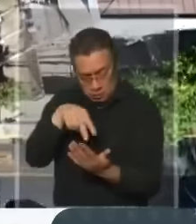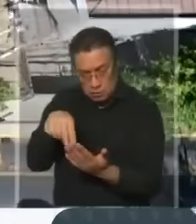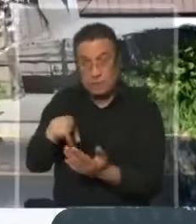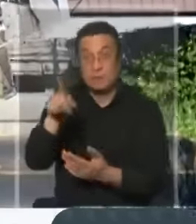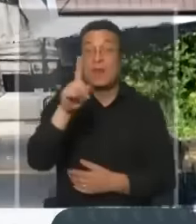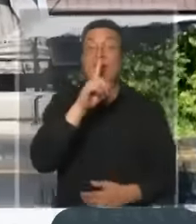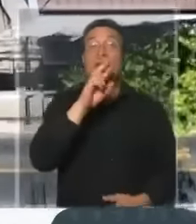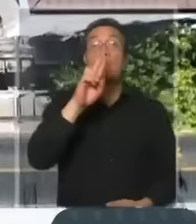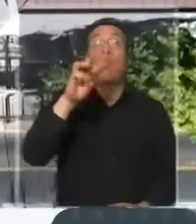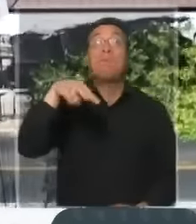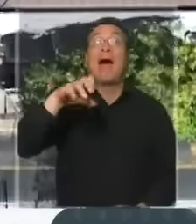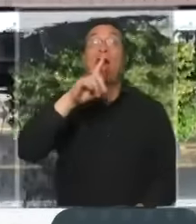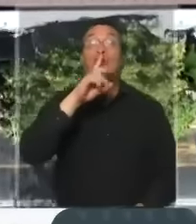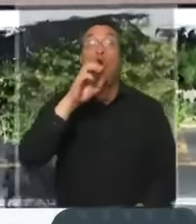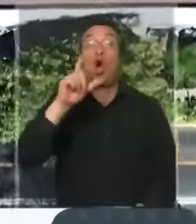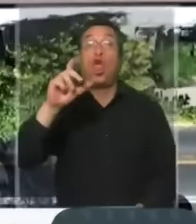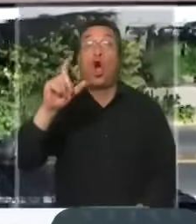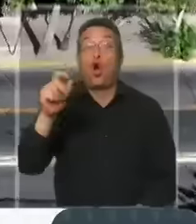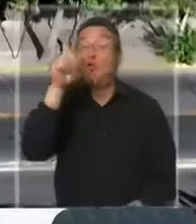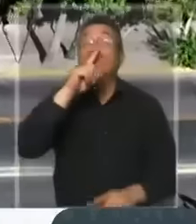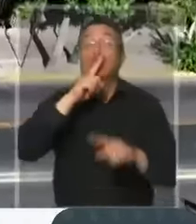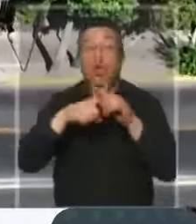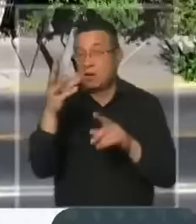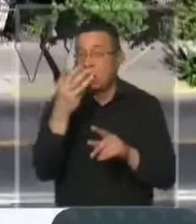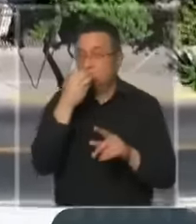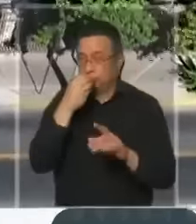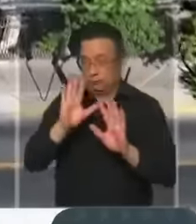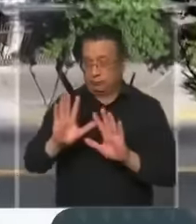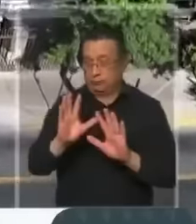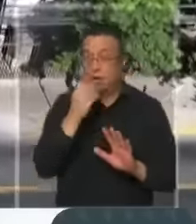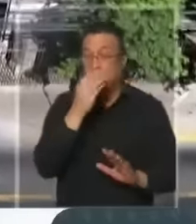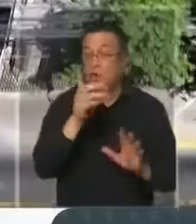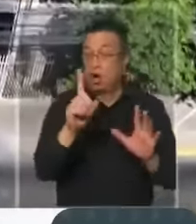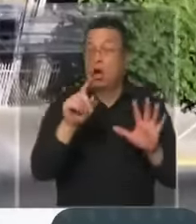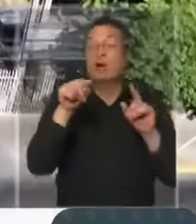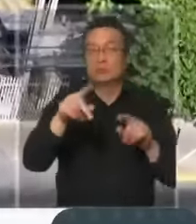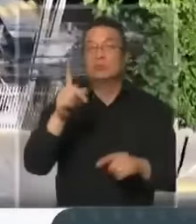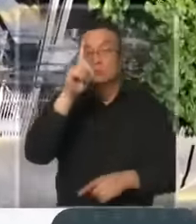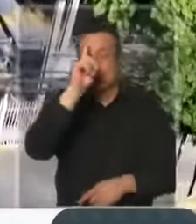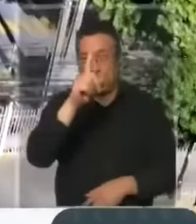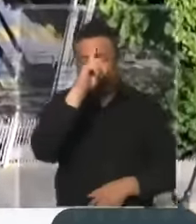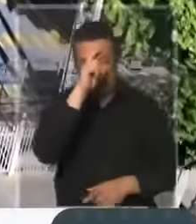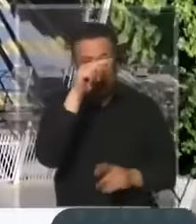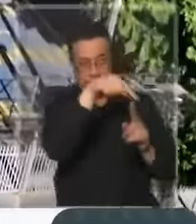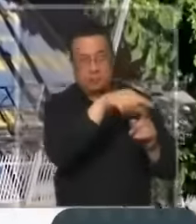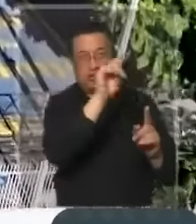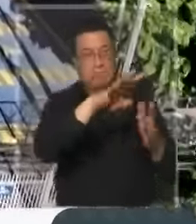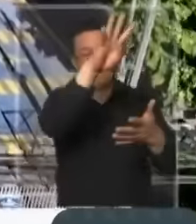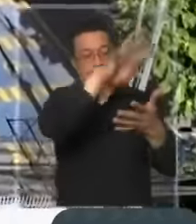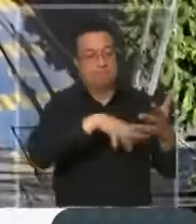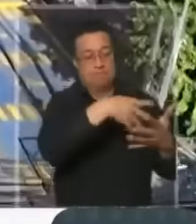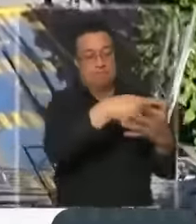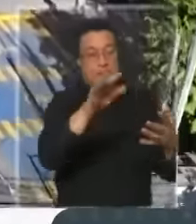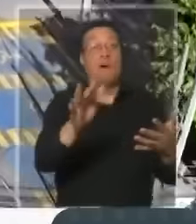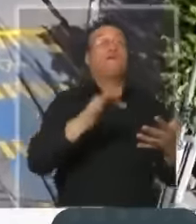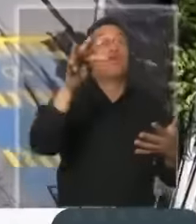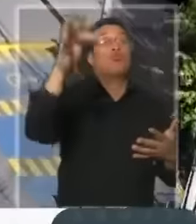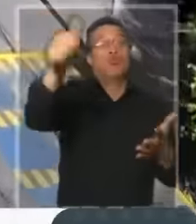traumatólogo, cuyo nombre mantendremos bajo reserva, que indicaba hospitalización y probablemente la programación de una cirugía a